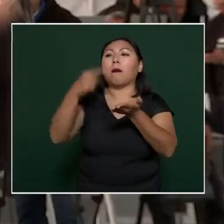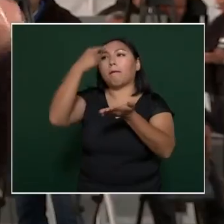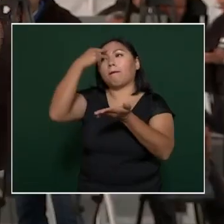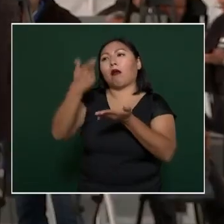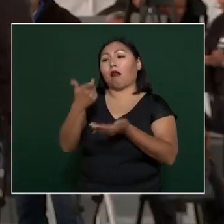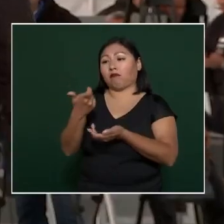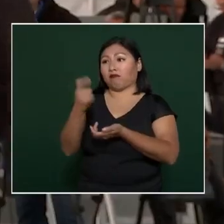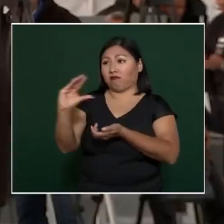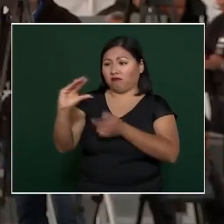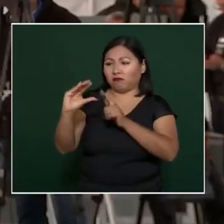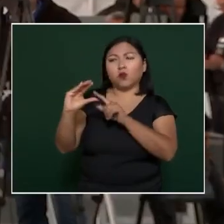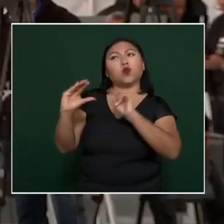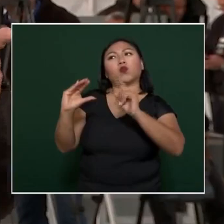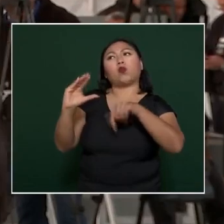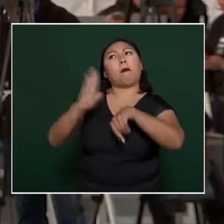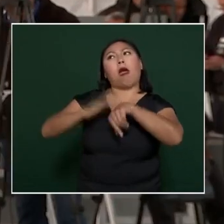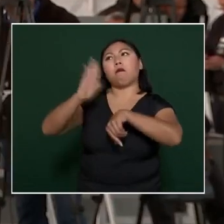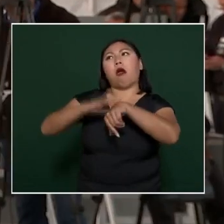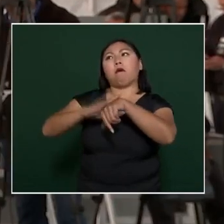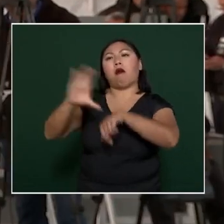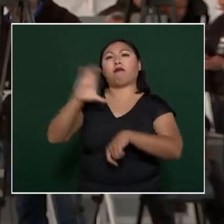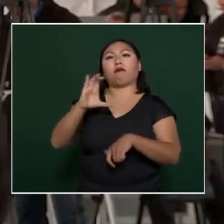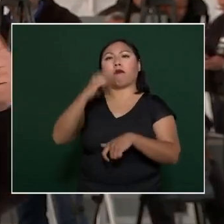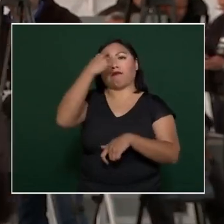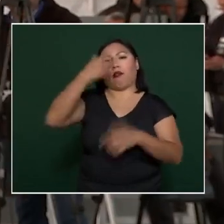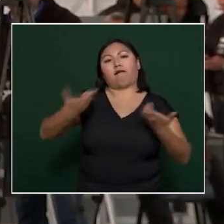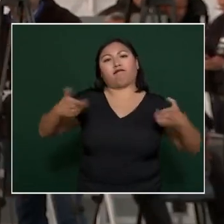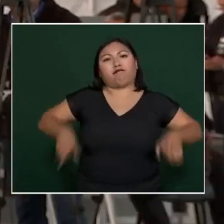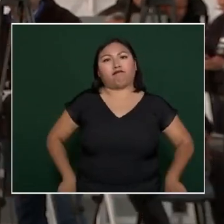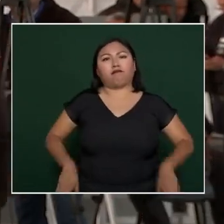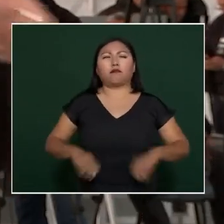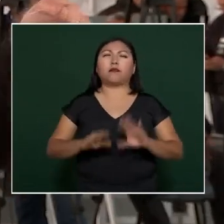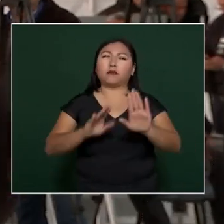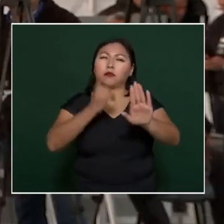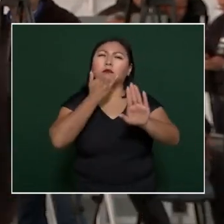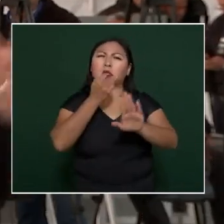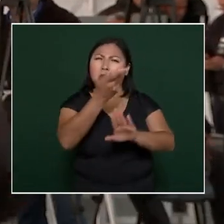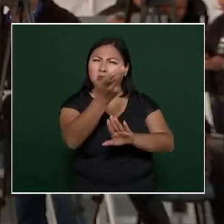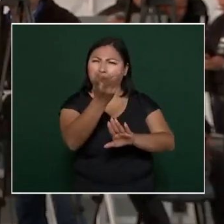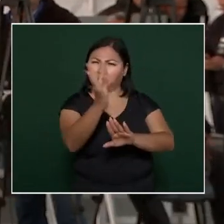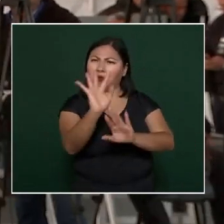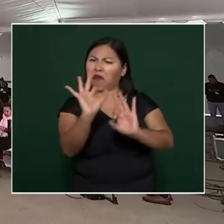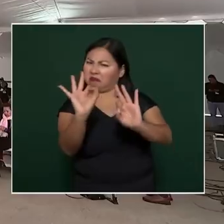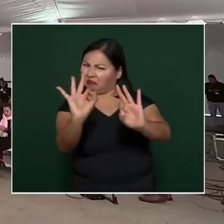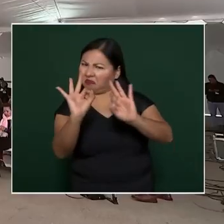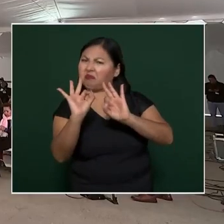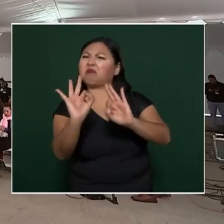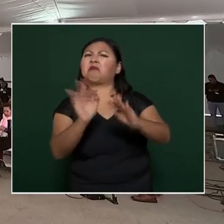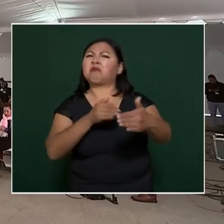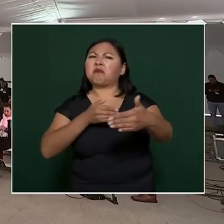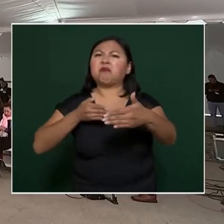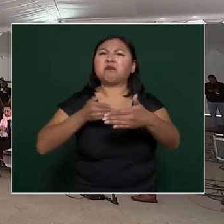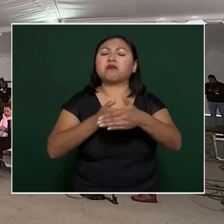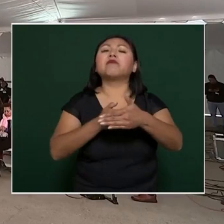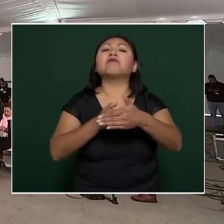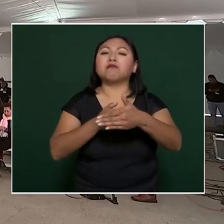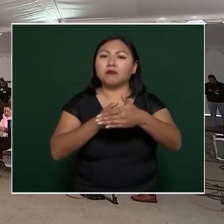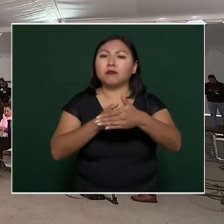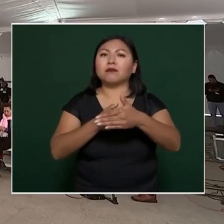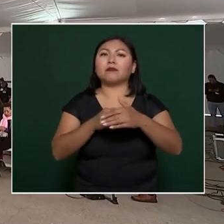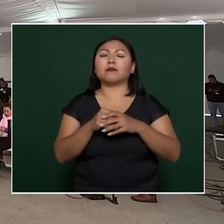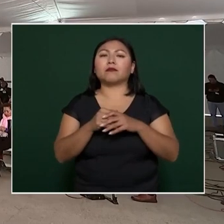obras en el tema del agua Muchas gracias Eso es lo que quiero saber si se va a dar incluso por eso tomamos